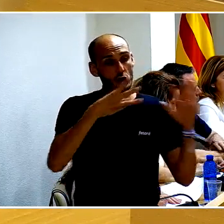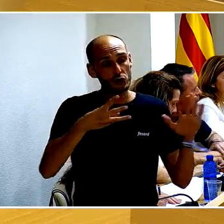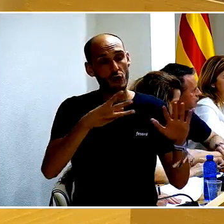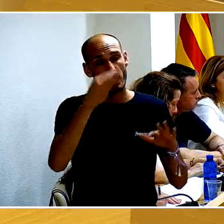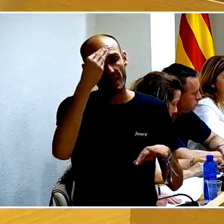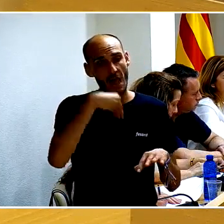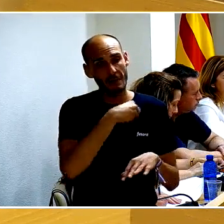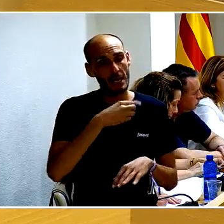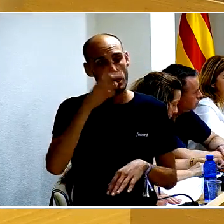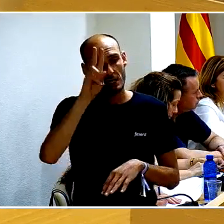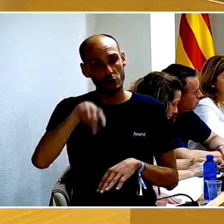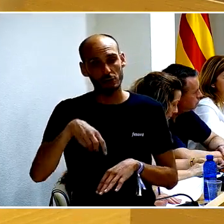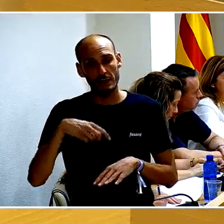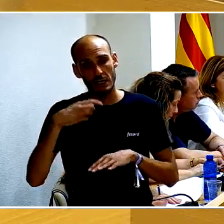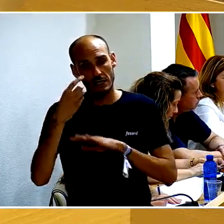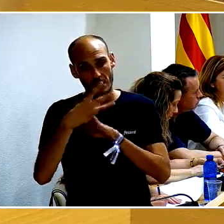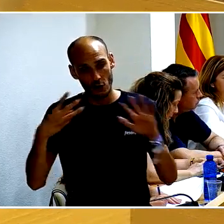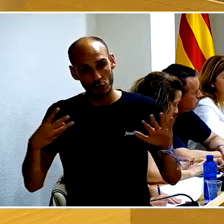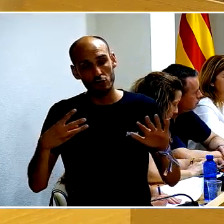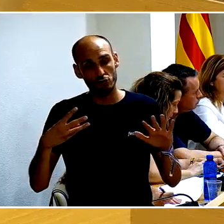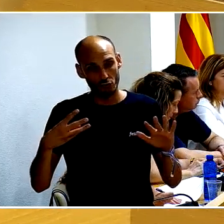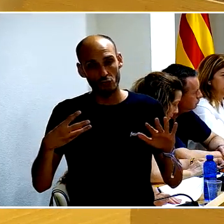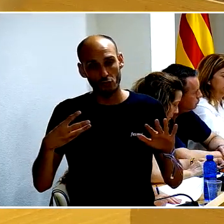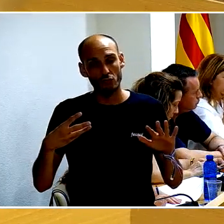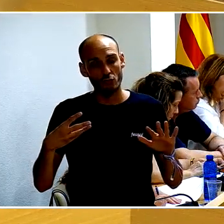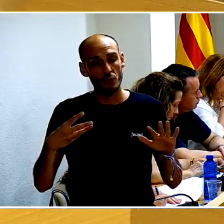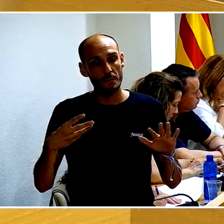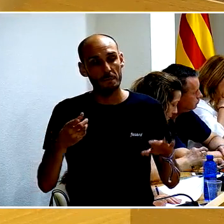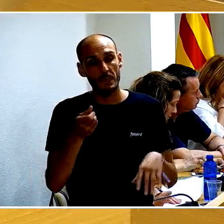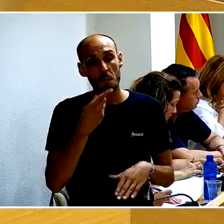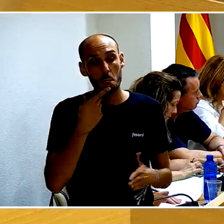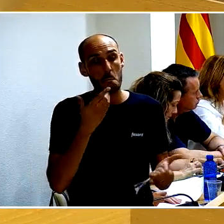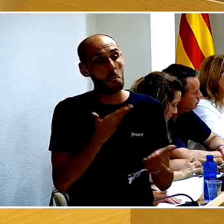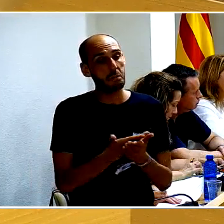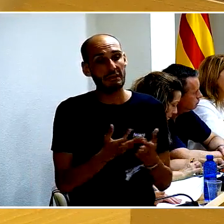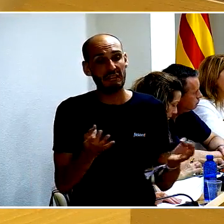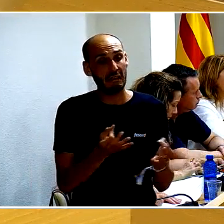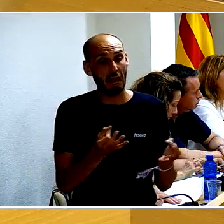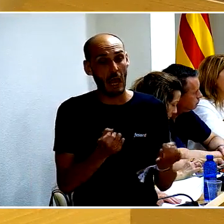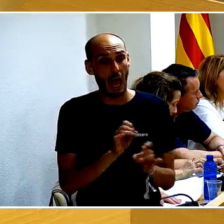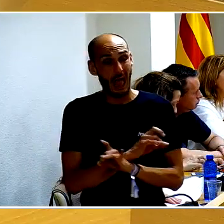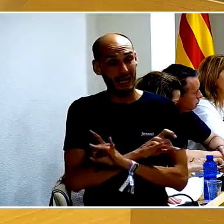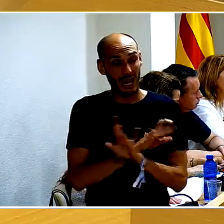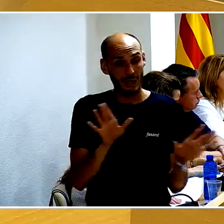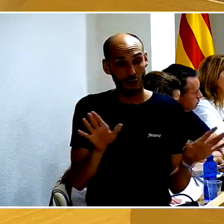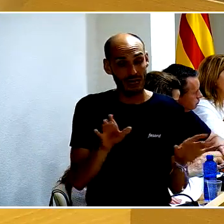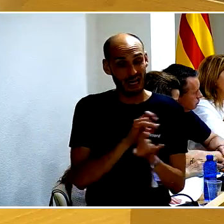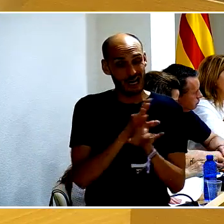cierto, madrugadora, pero 18 de abril, en la cual simplemente se piden unas aclaraciones sobre la